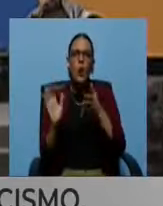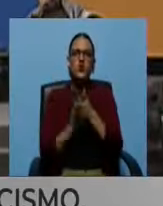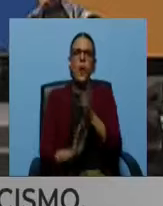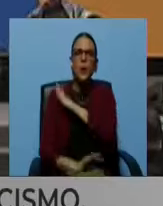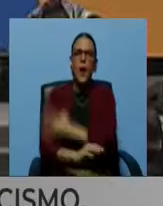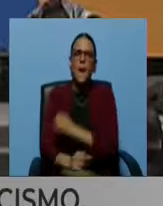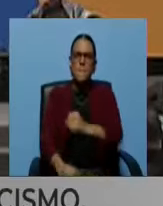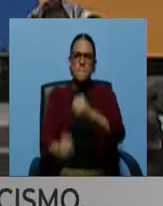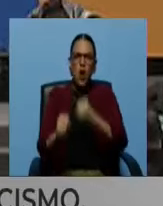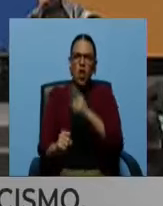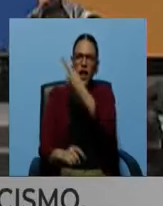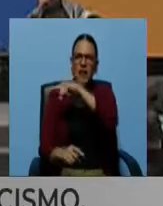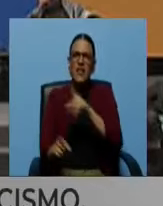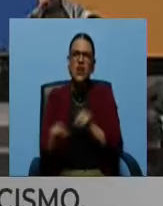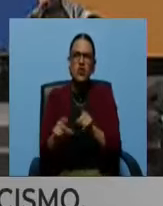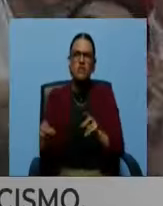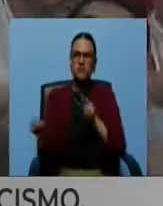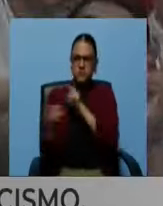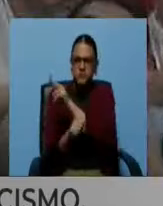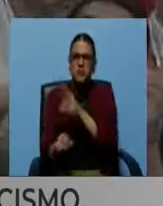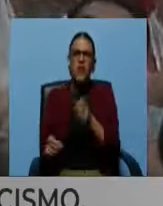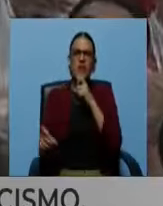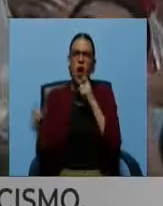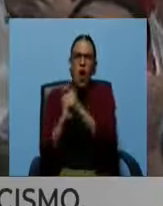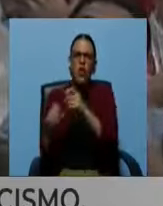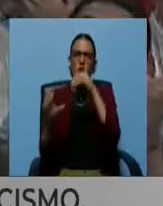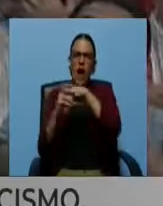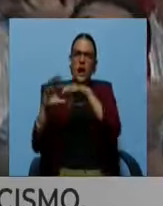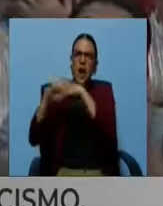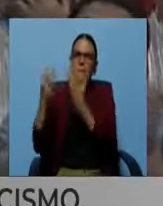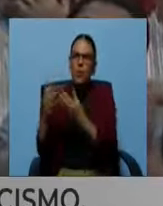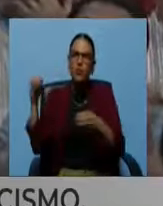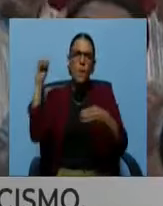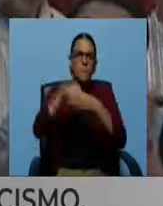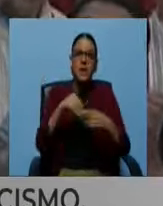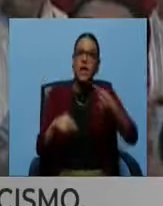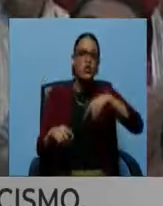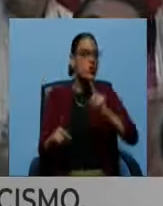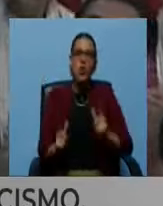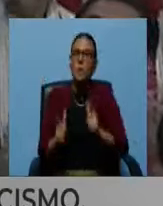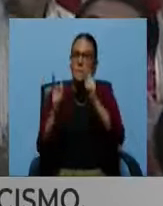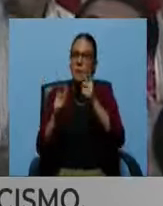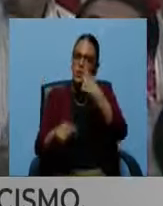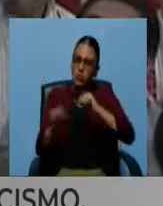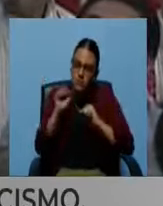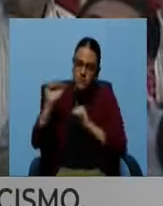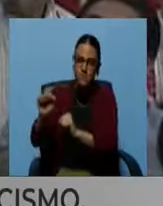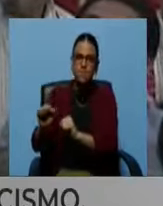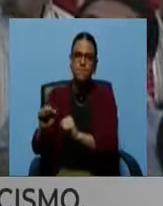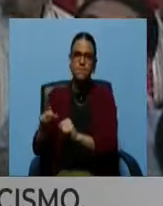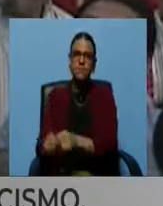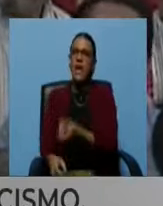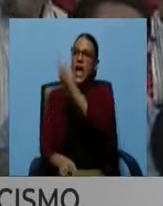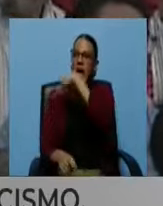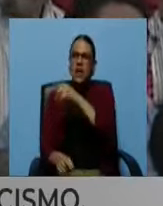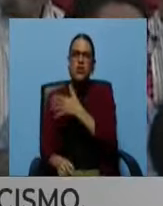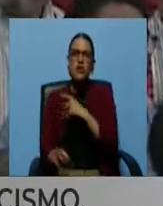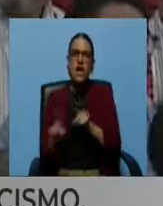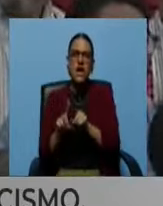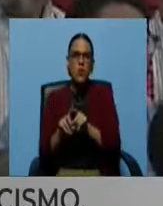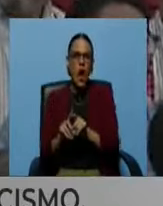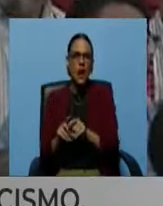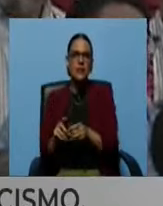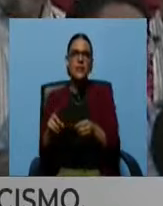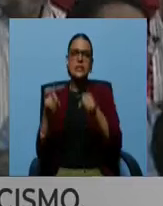poderes más feroces y agresivos de este planeta. Se nos vinieron encima